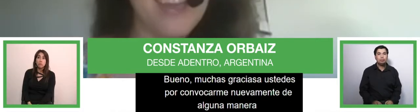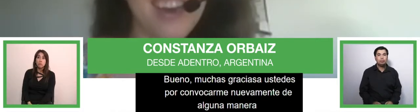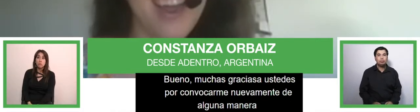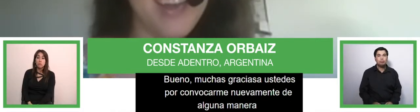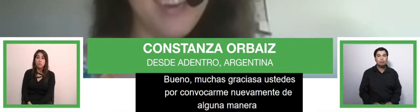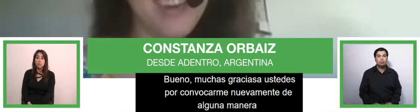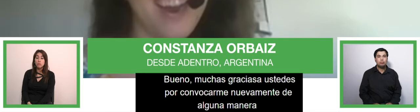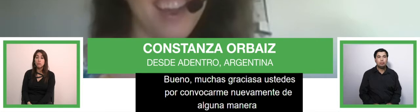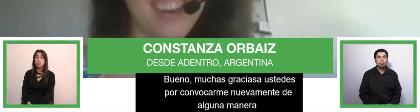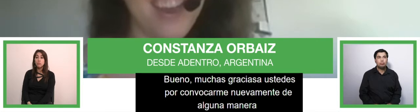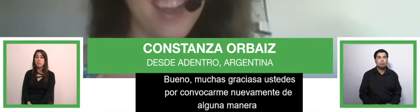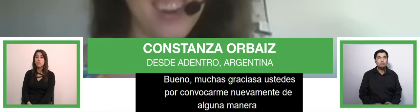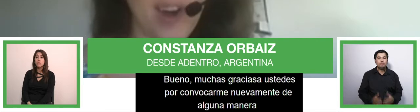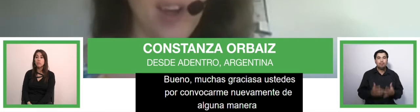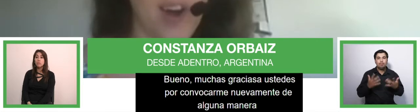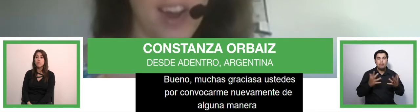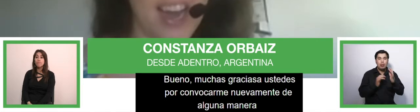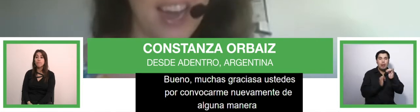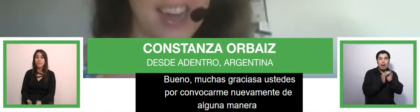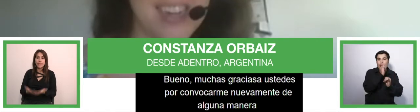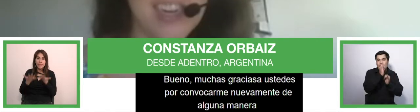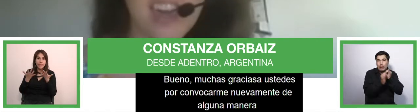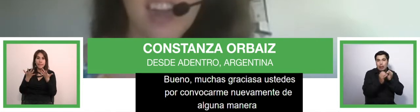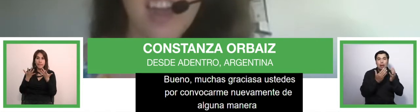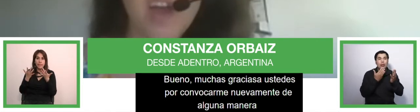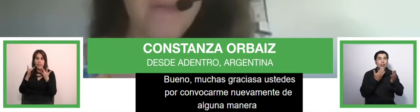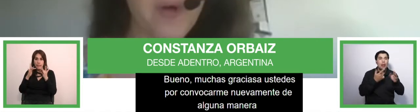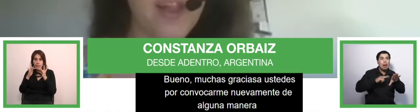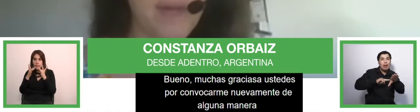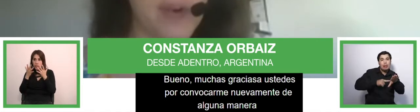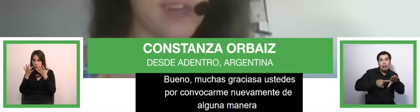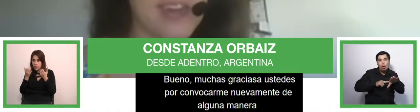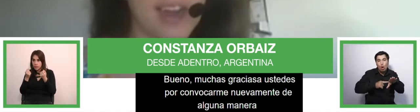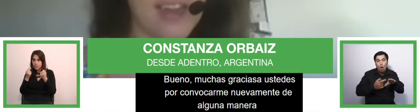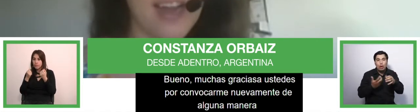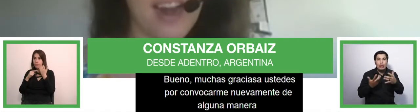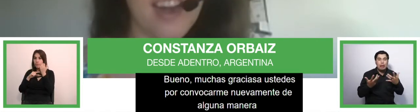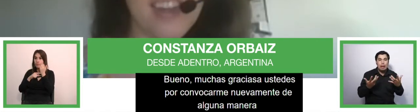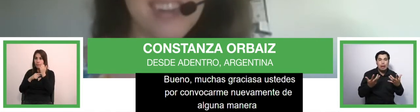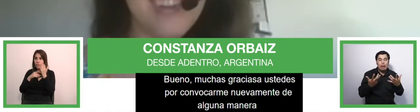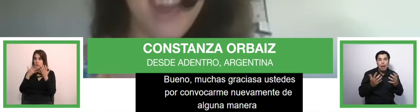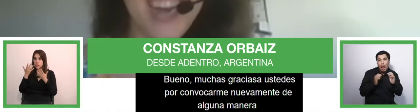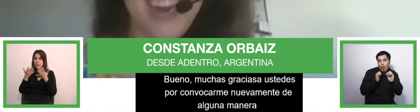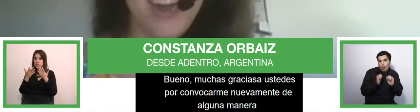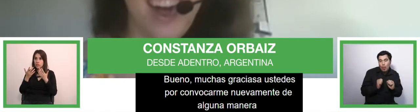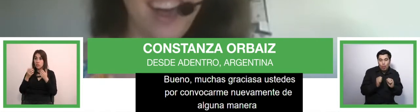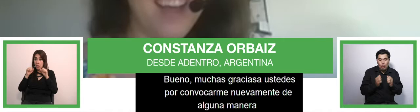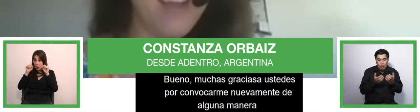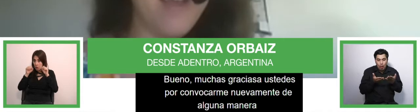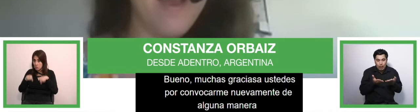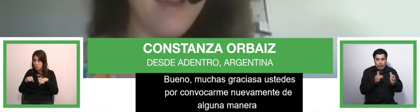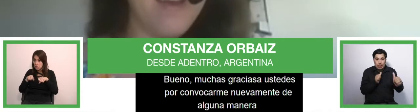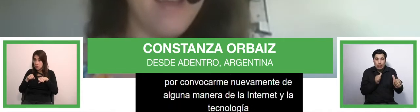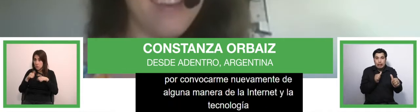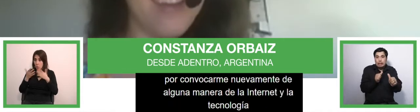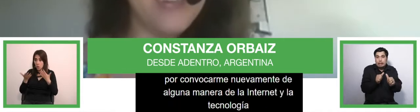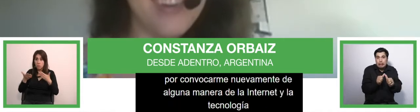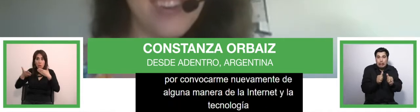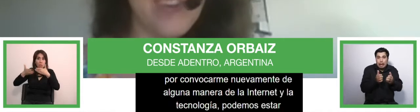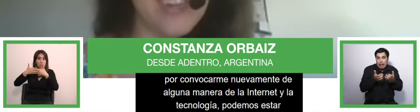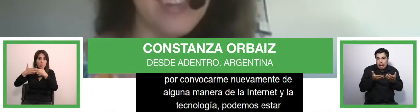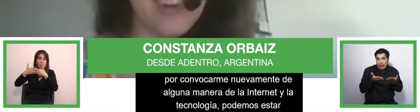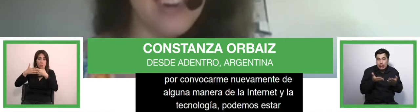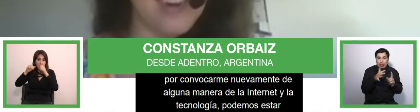de la internet y las tecnologías podemos estar cerca en